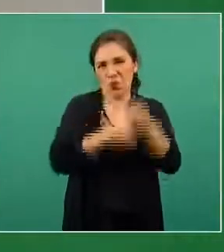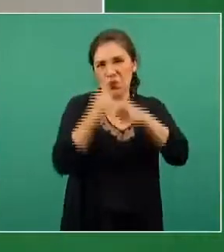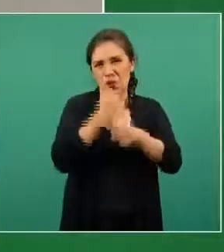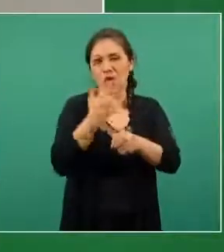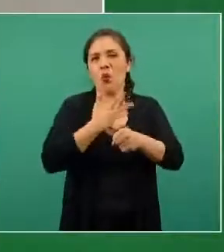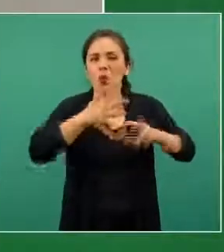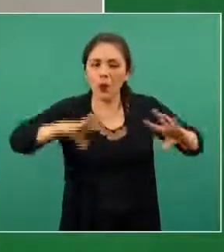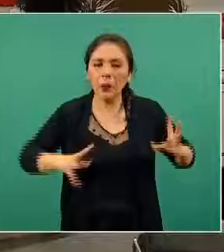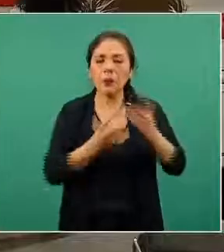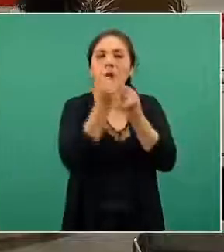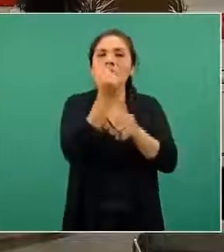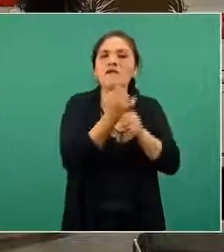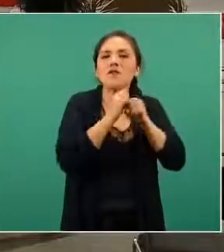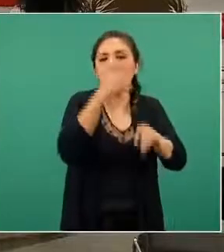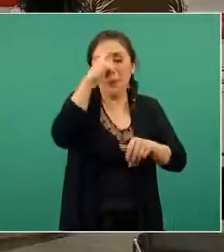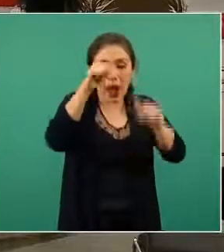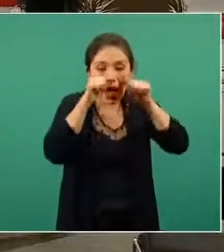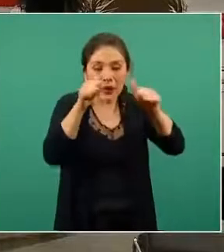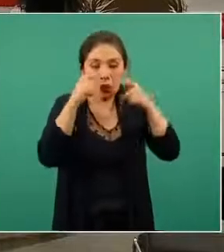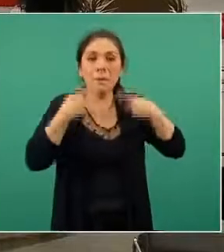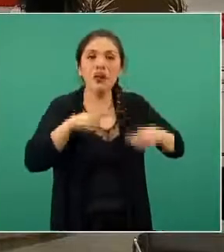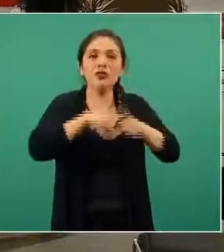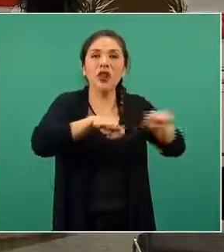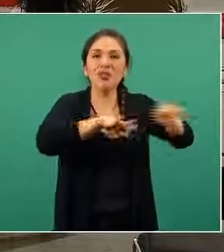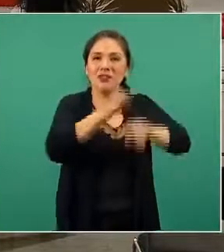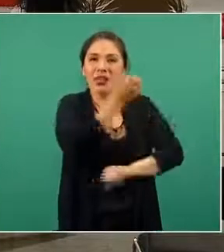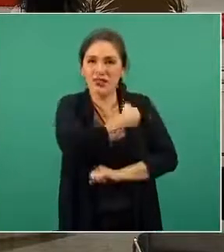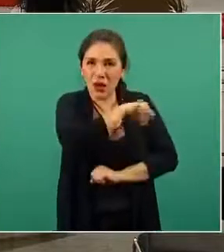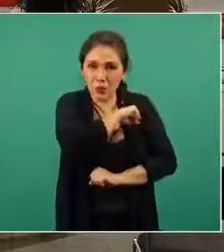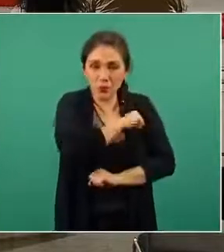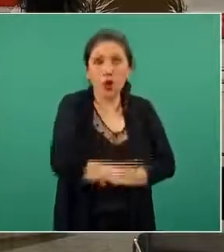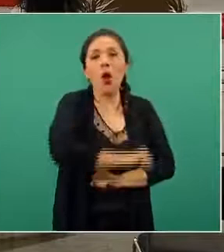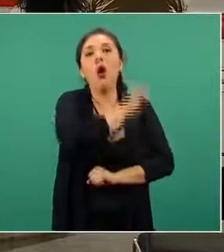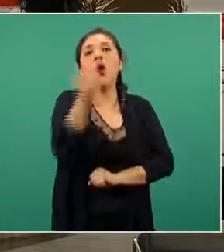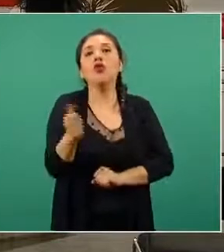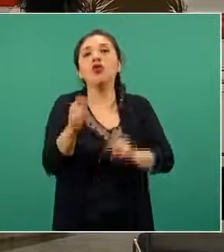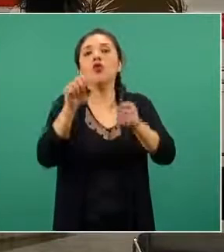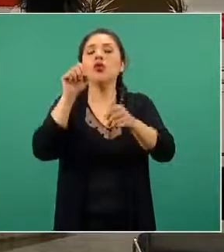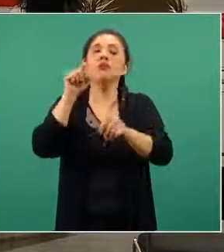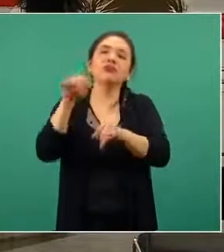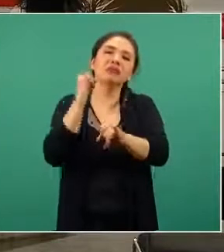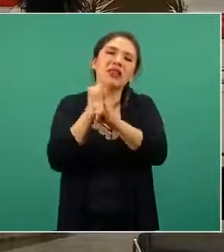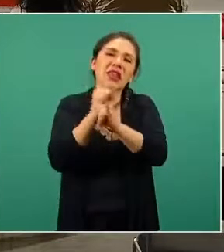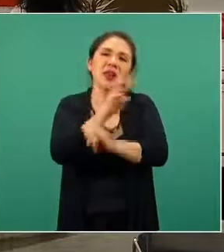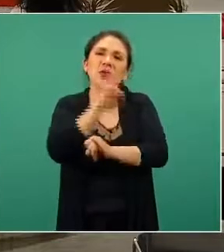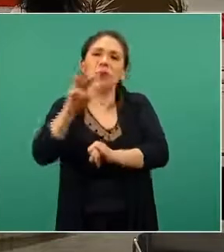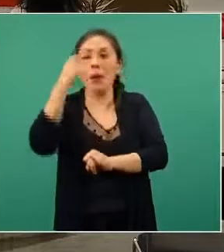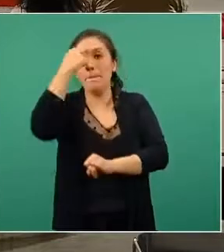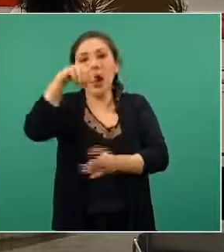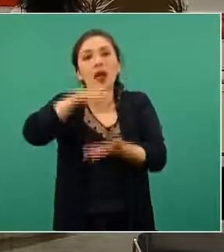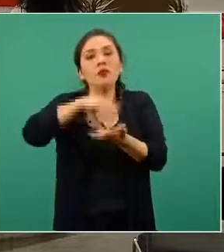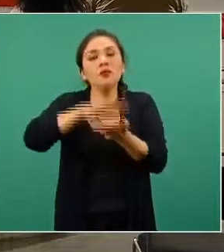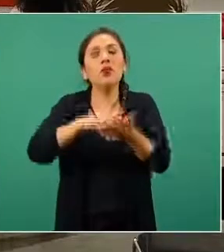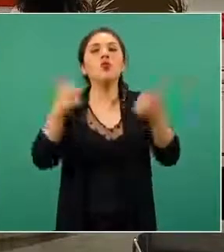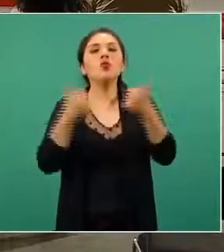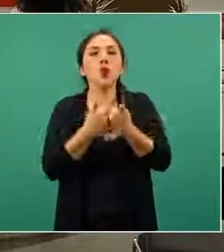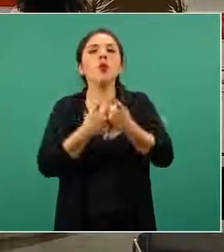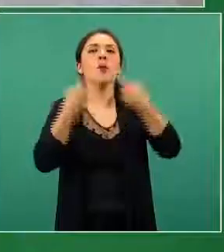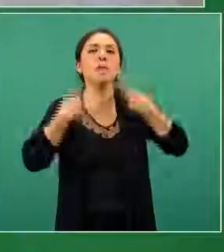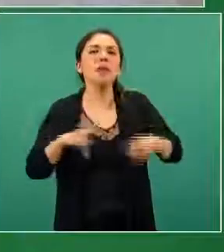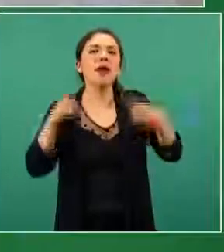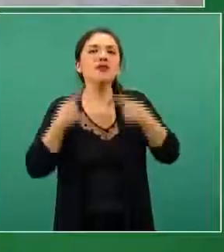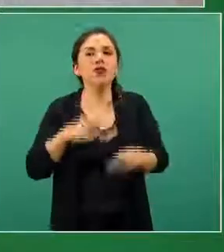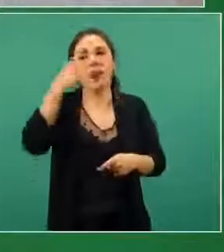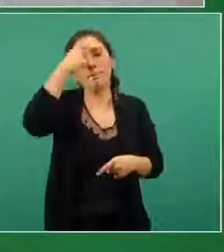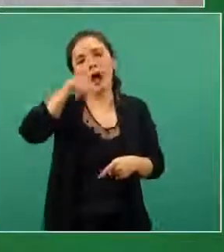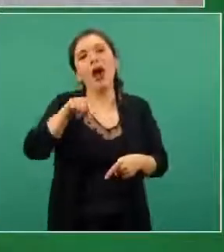cierta información para efecto de los trabajadores de la salud, y tenemos también la plataforma que registra a las